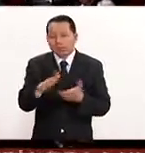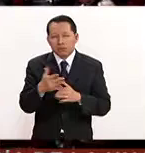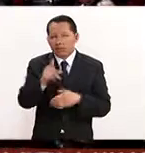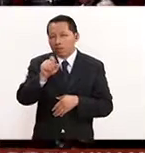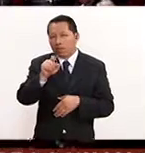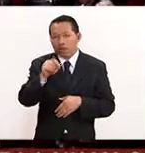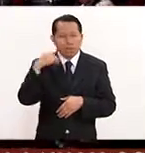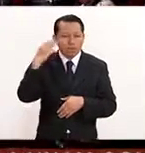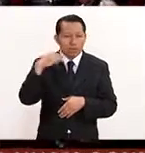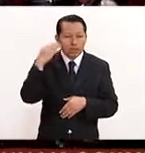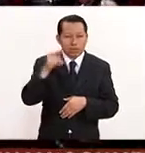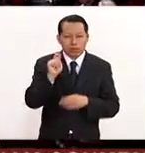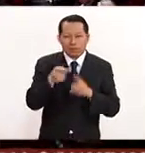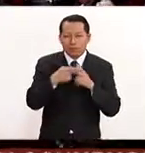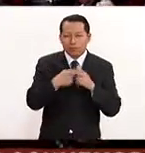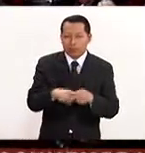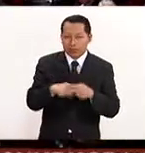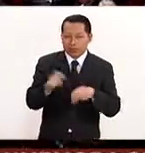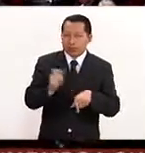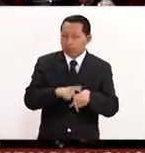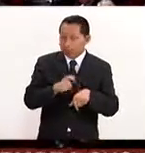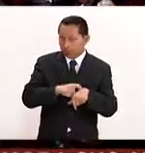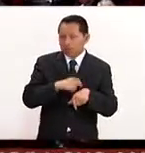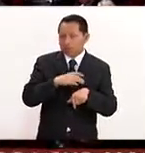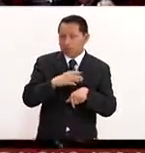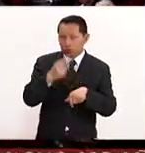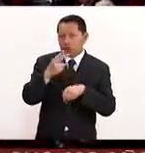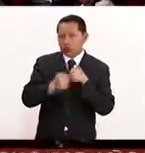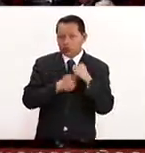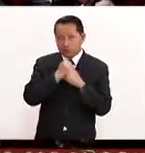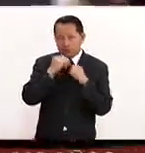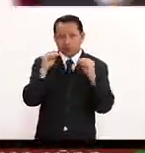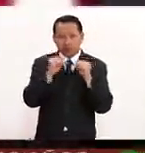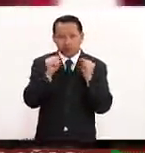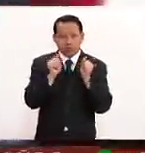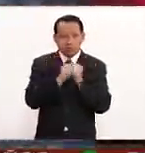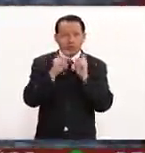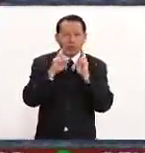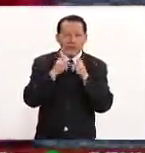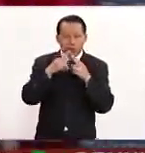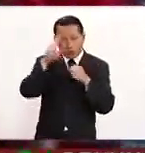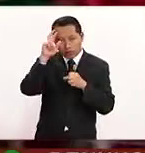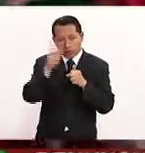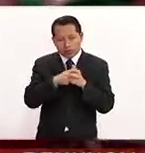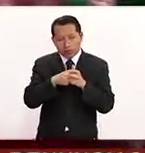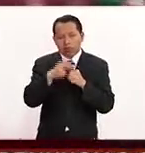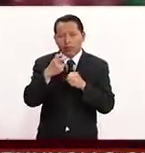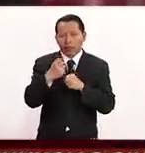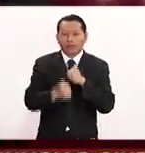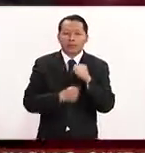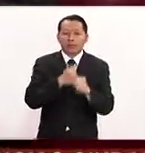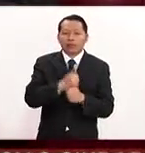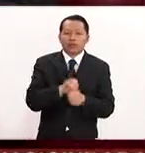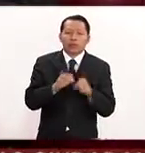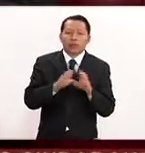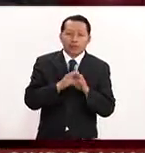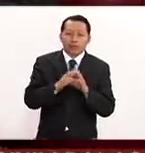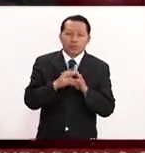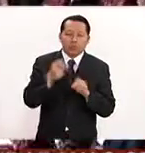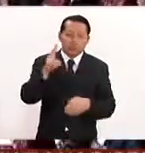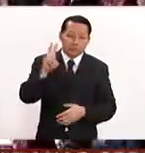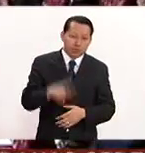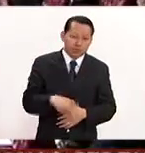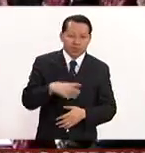marzo. El 20 de marzo empieza el reloj a correr, 2 años de negociación con la Unión Europea. Entonces, este año vamos a empezar a ver